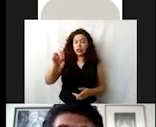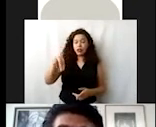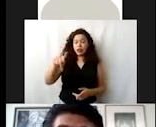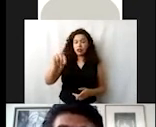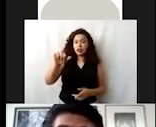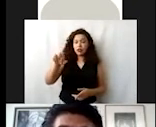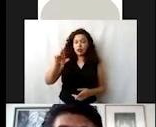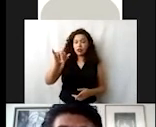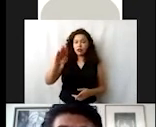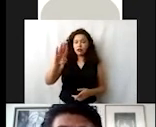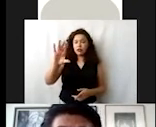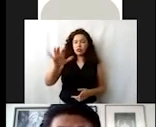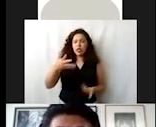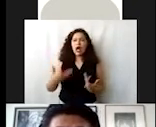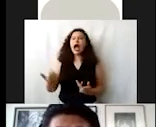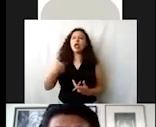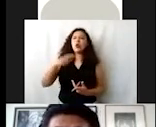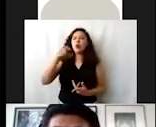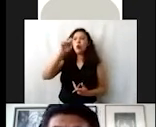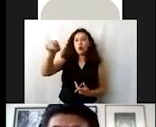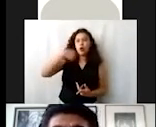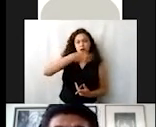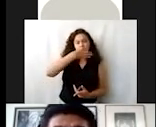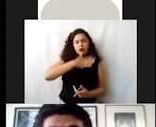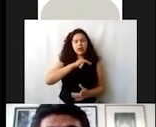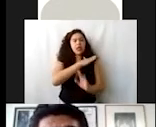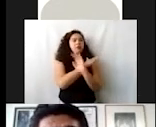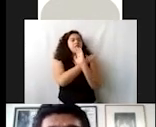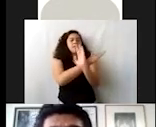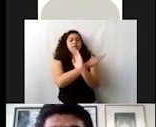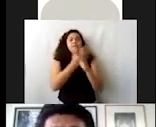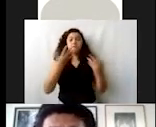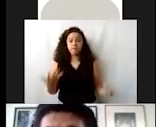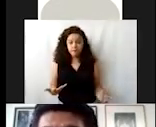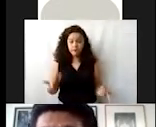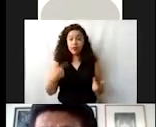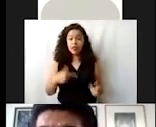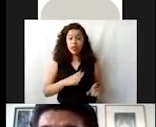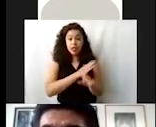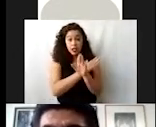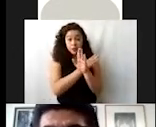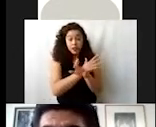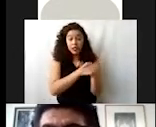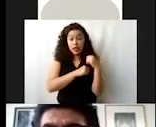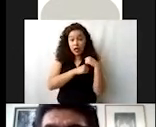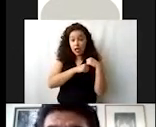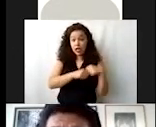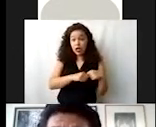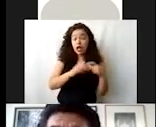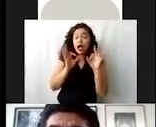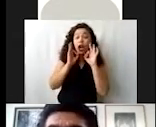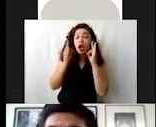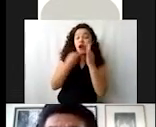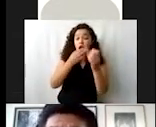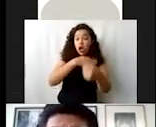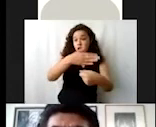le notifiquen, ¿sí? Entonces, si se opone a notificaciones, la autoridad tiene varias formas de